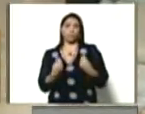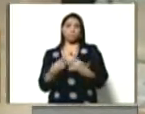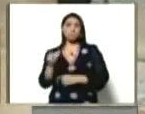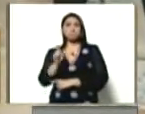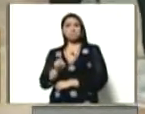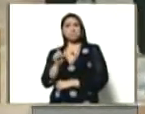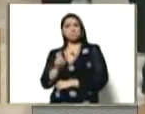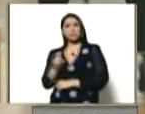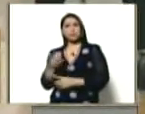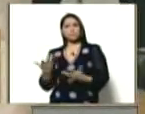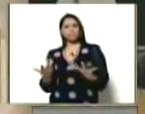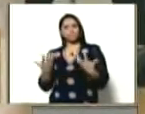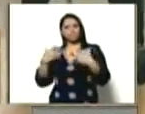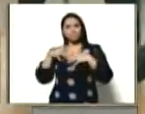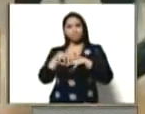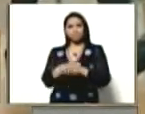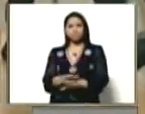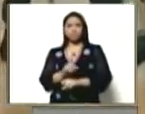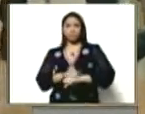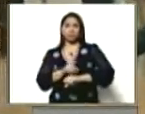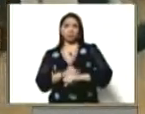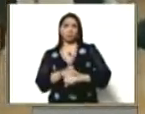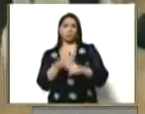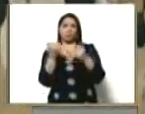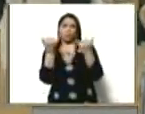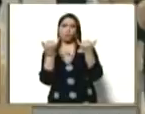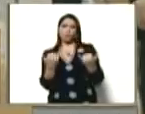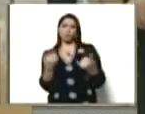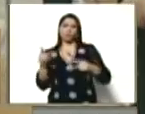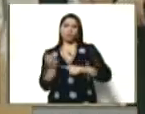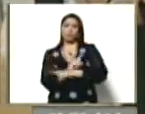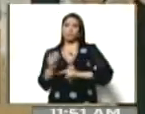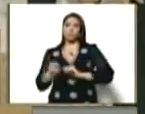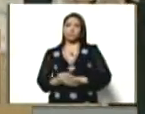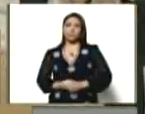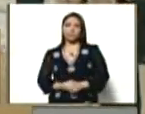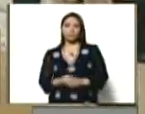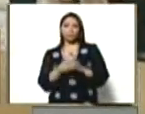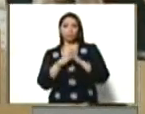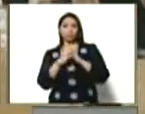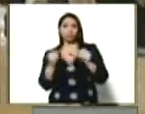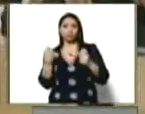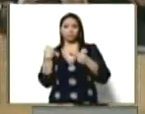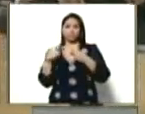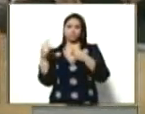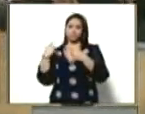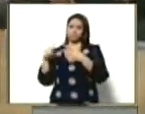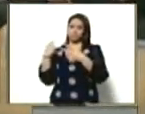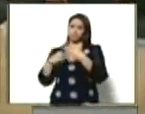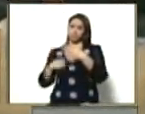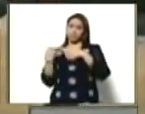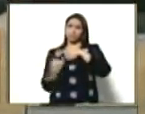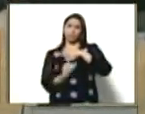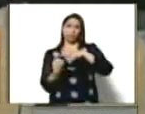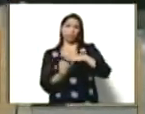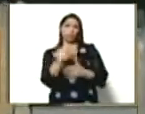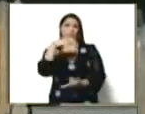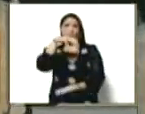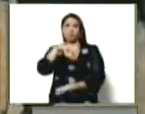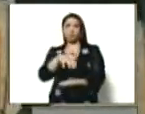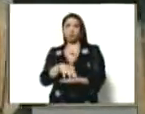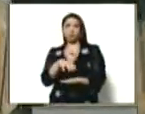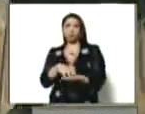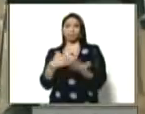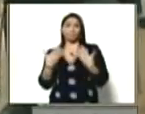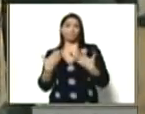la articulación en tiempo real, eficiente y eficaz de todas y cada una de las instituciones del Estado en